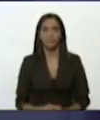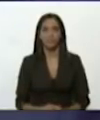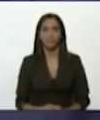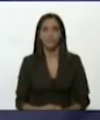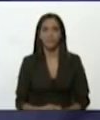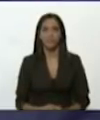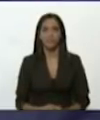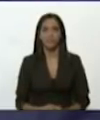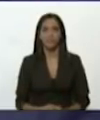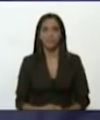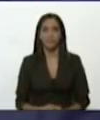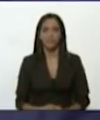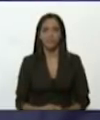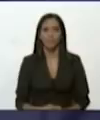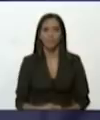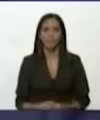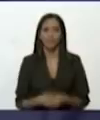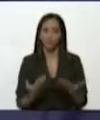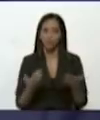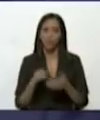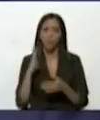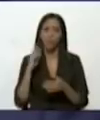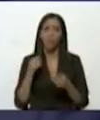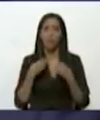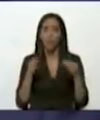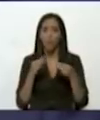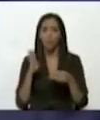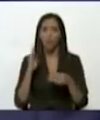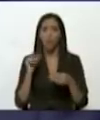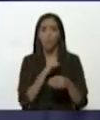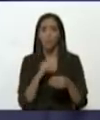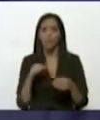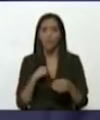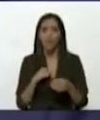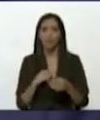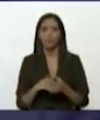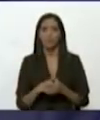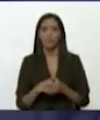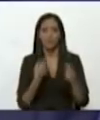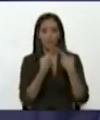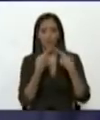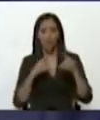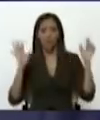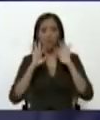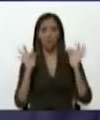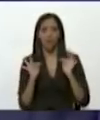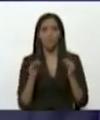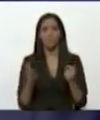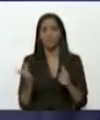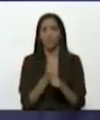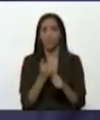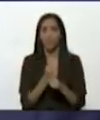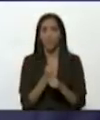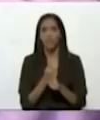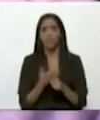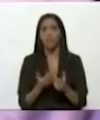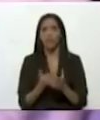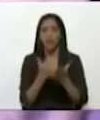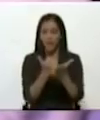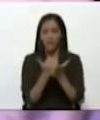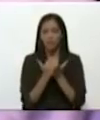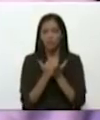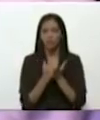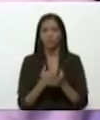No eran fondos públicos, fondos privados, que a través de distintos mecanismos pues se consiguen para la cooperación y la ayuda.